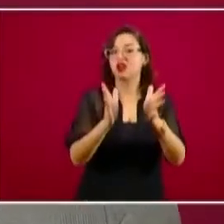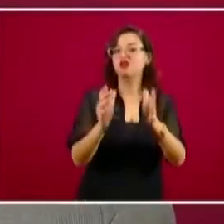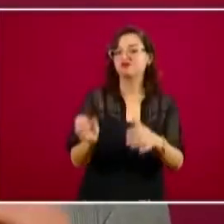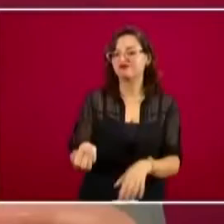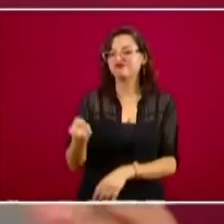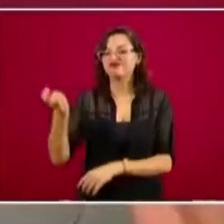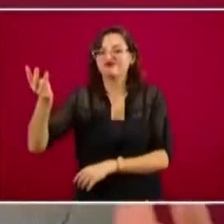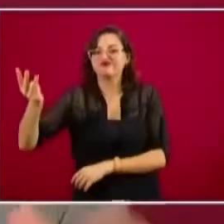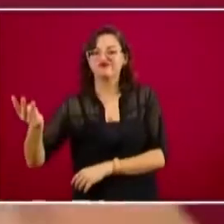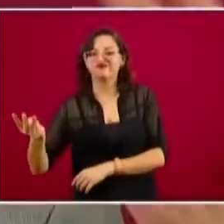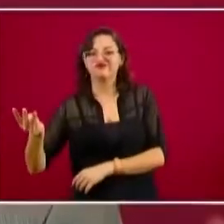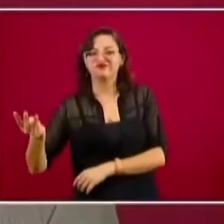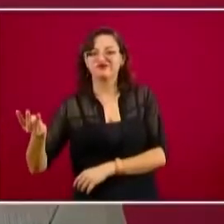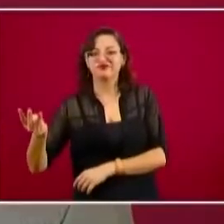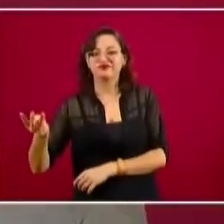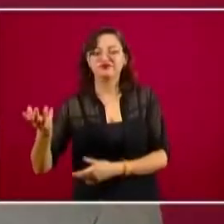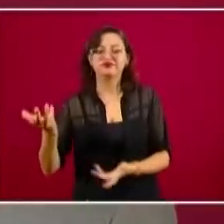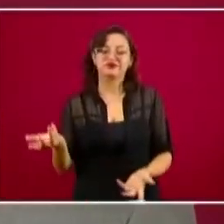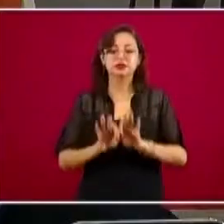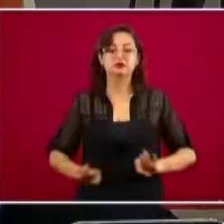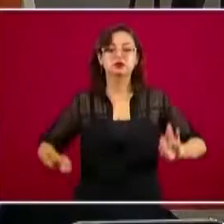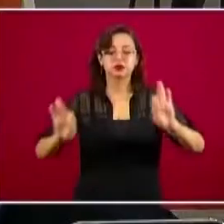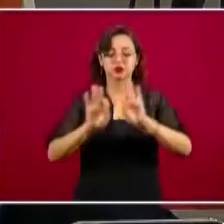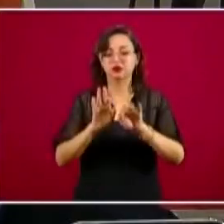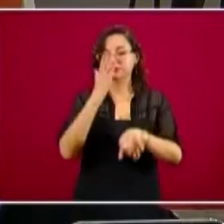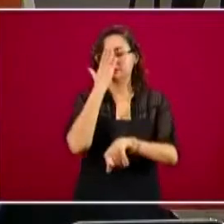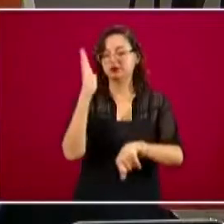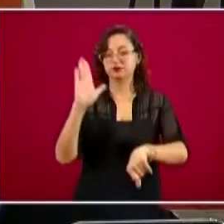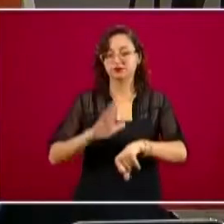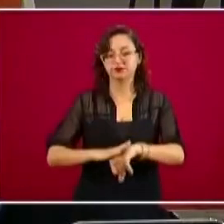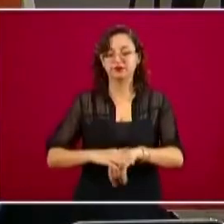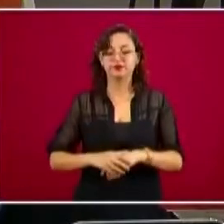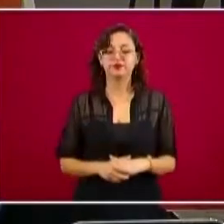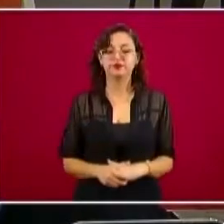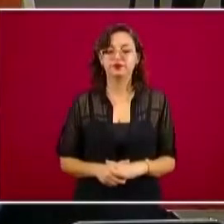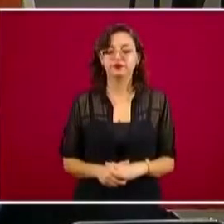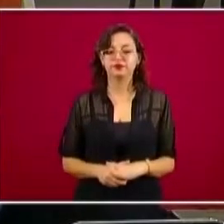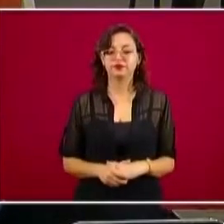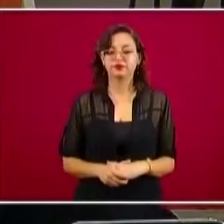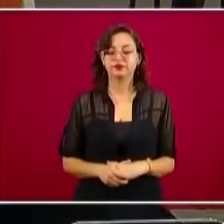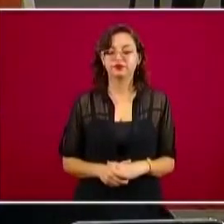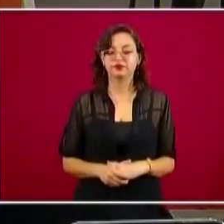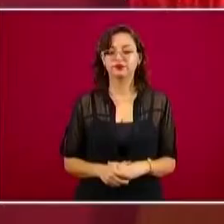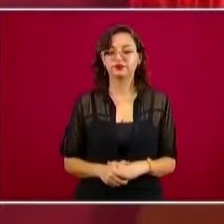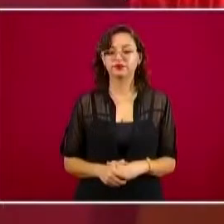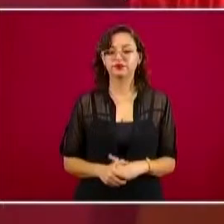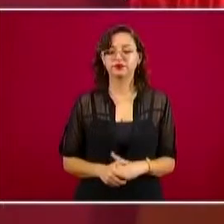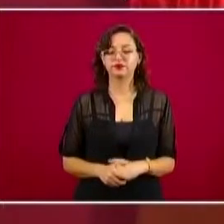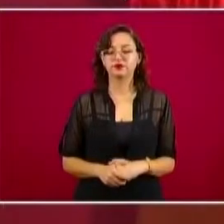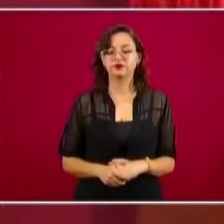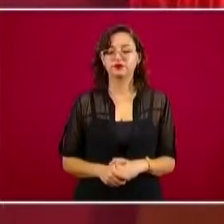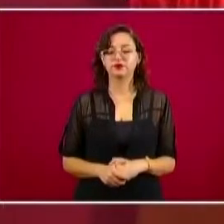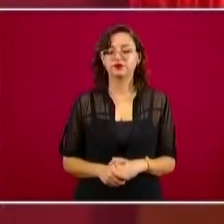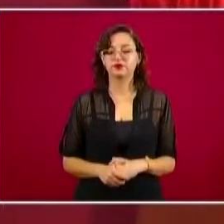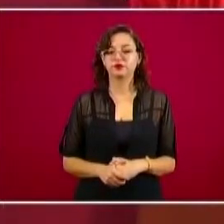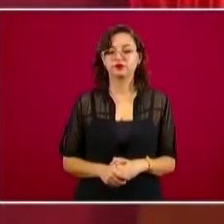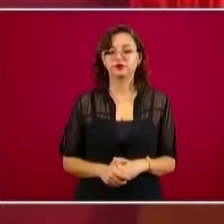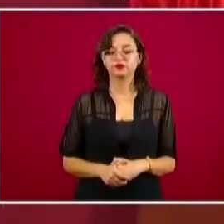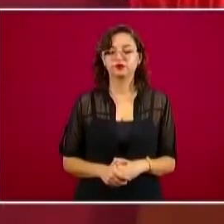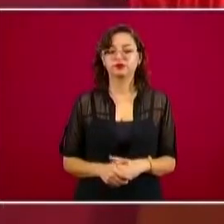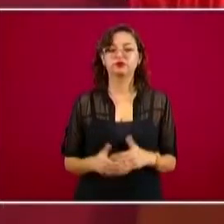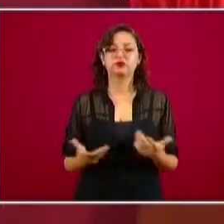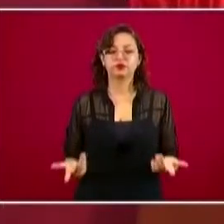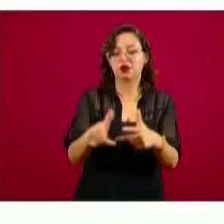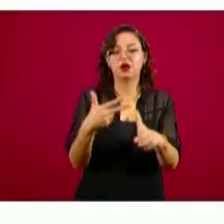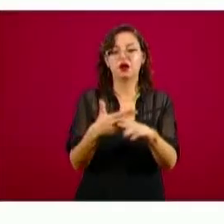subsecretario de promoción y prevención de la salud explicó que técnicamente méxico se estaría anticipando a la fase 3 con las medidas